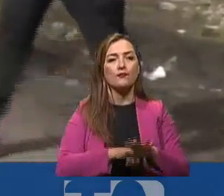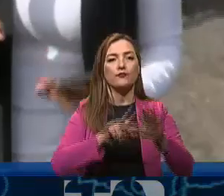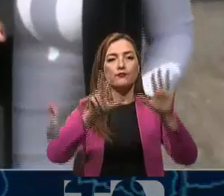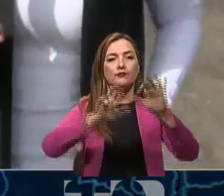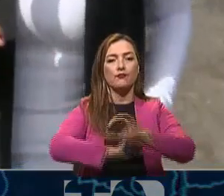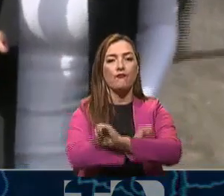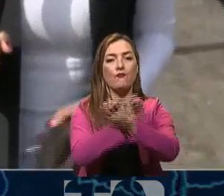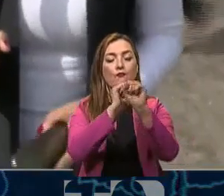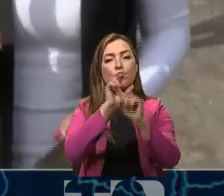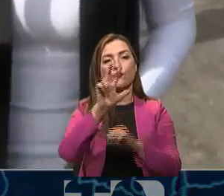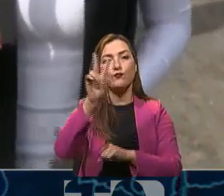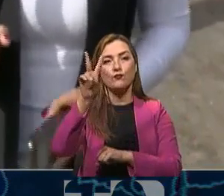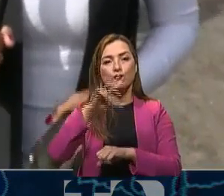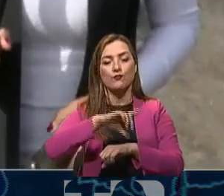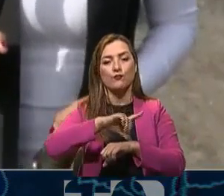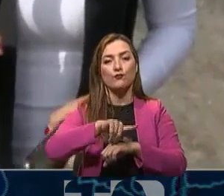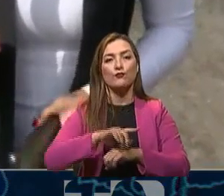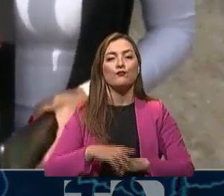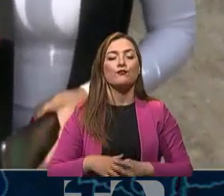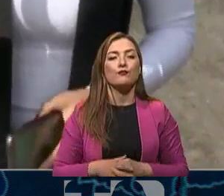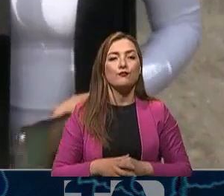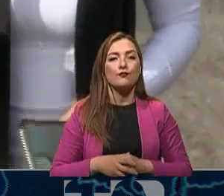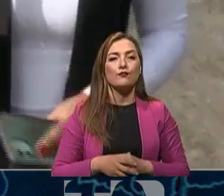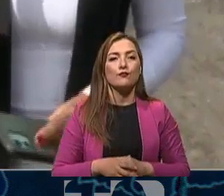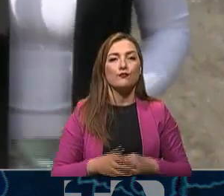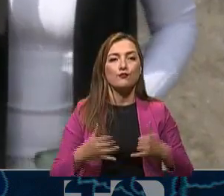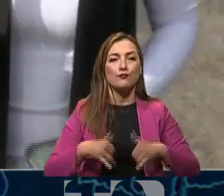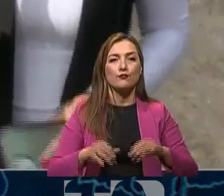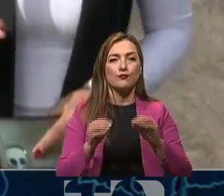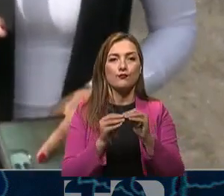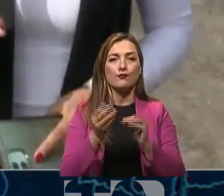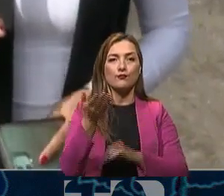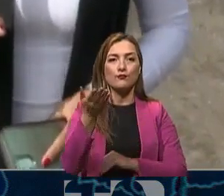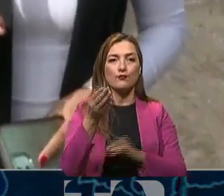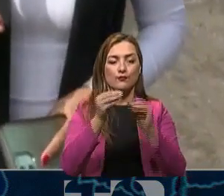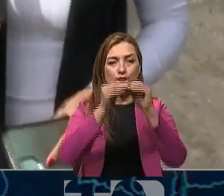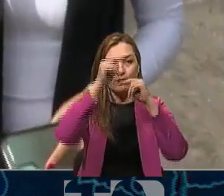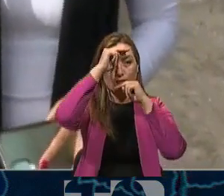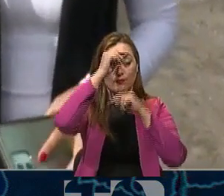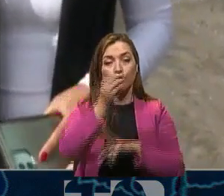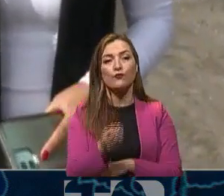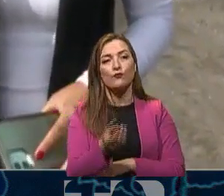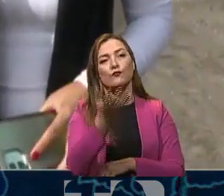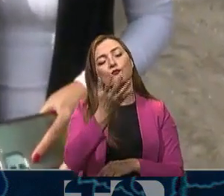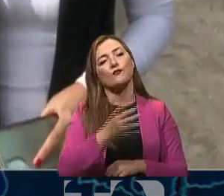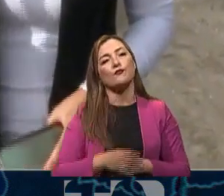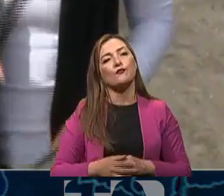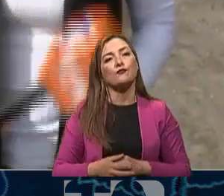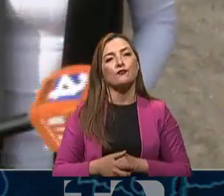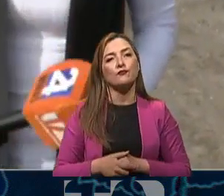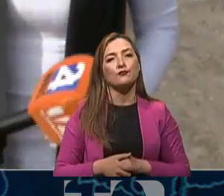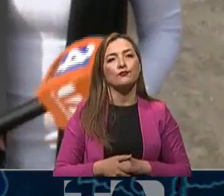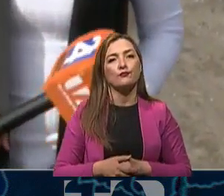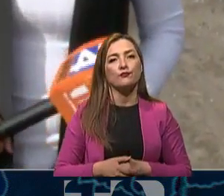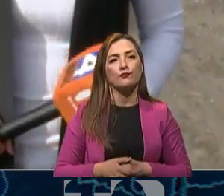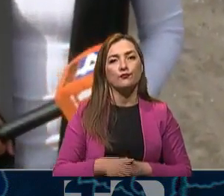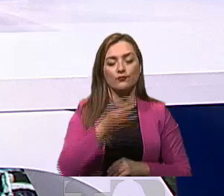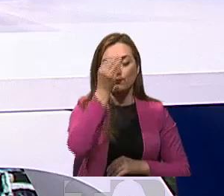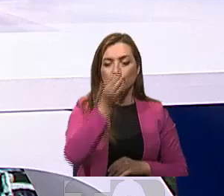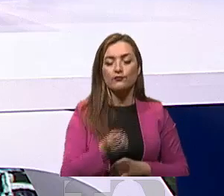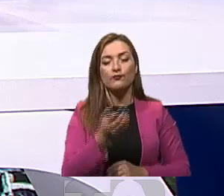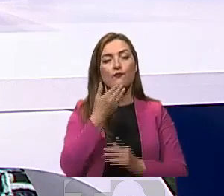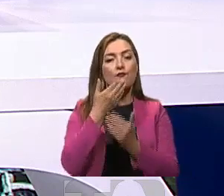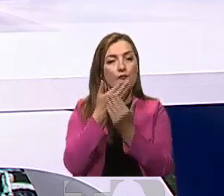las 8:32. Regreso a estudio con ustedes, compañeras, que nos tienen más noticias. Muy buenos días. Buenos días,